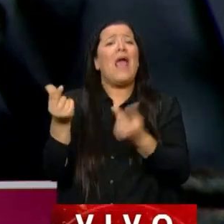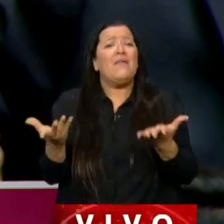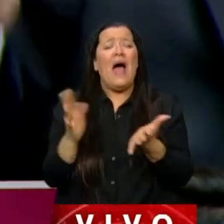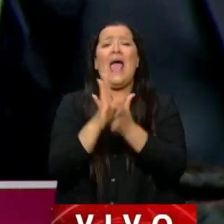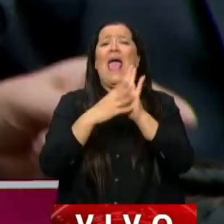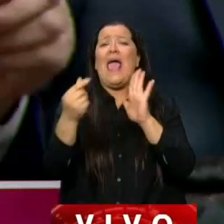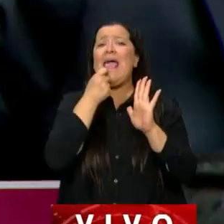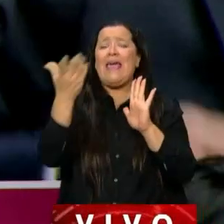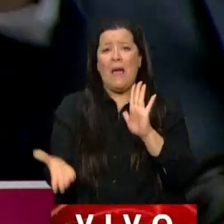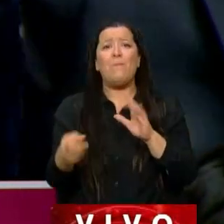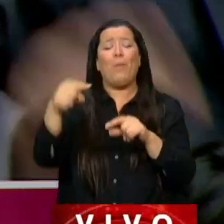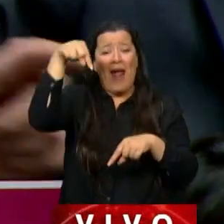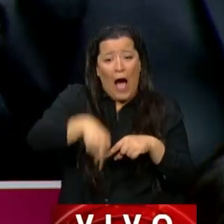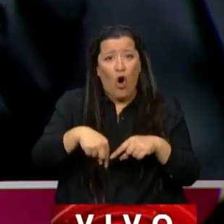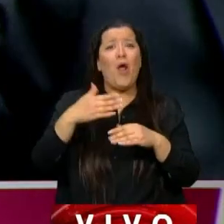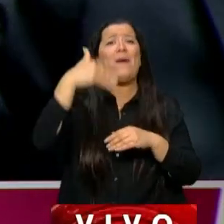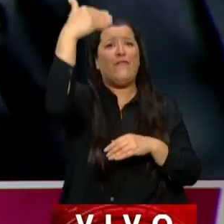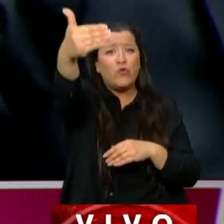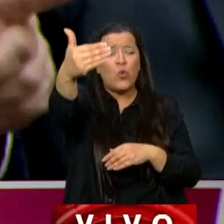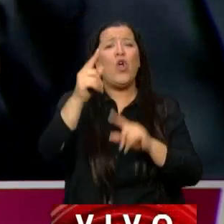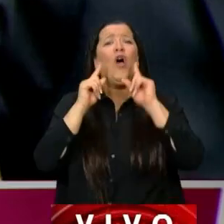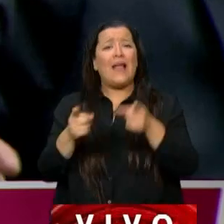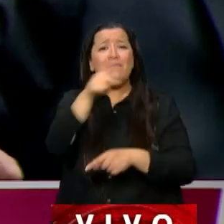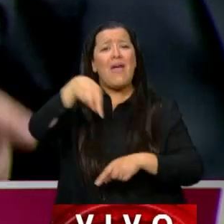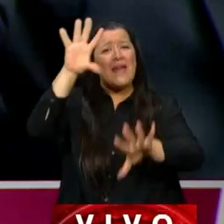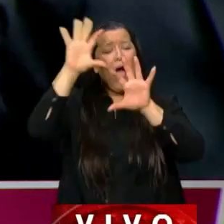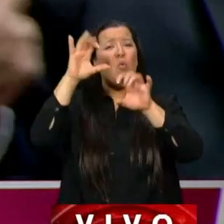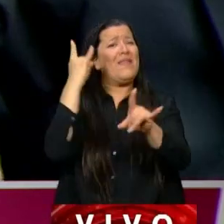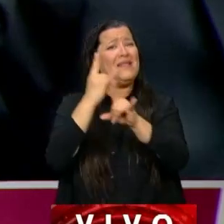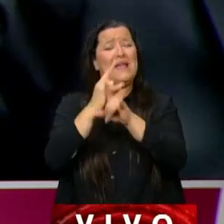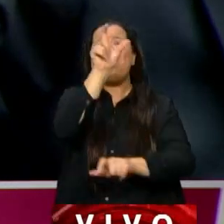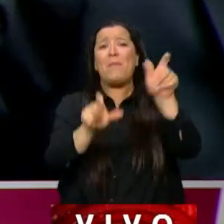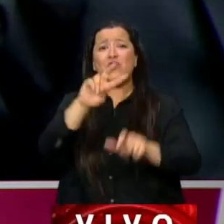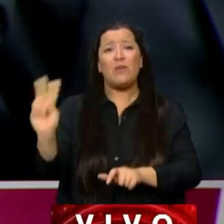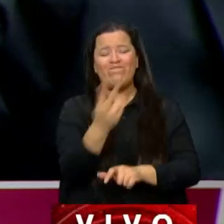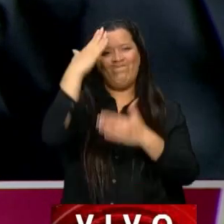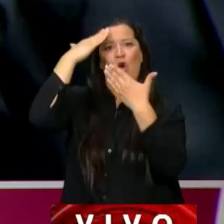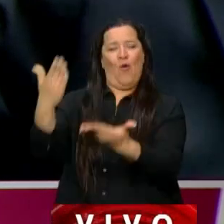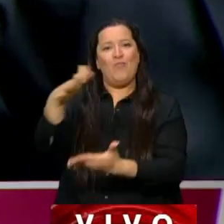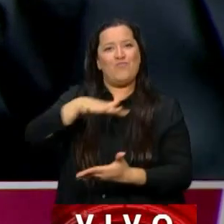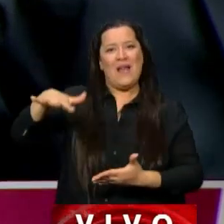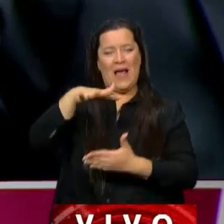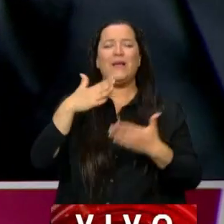como ejemplo para el presente, para el futuro, recordando siempre a los que perdieron la vida en ese